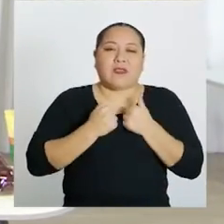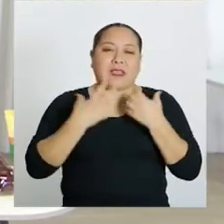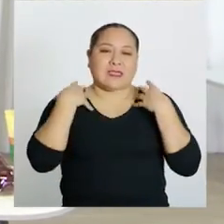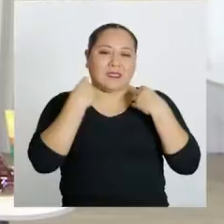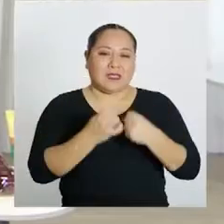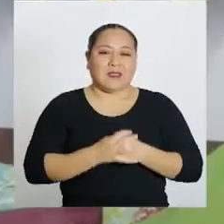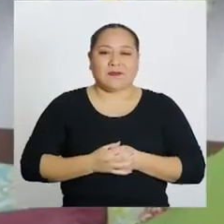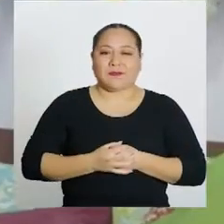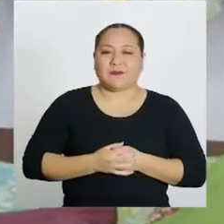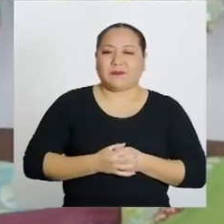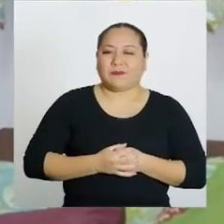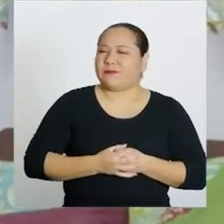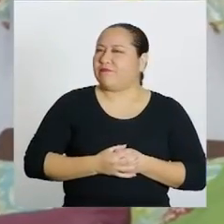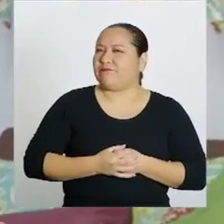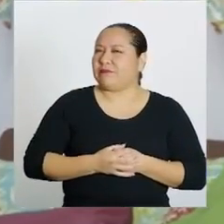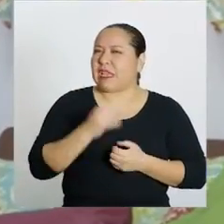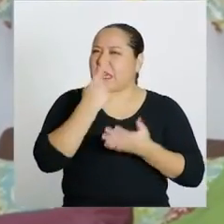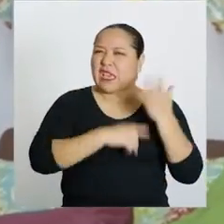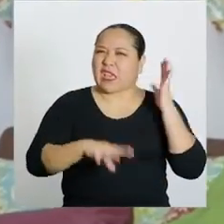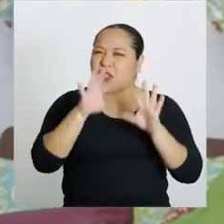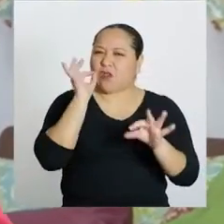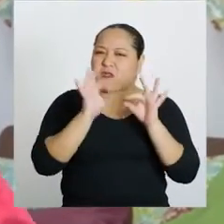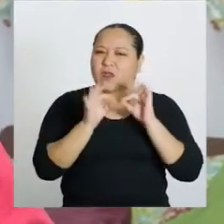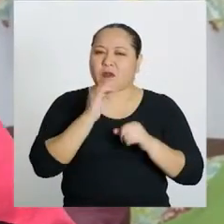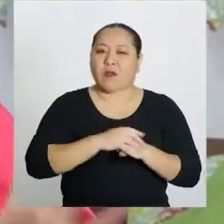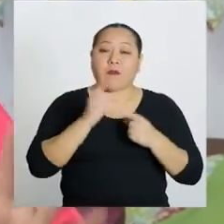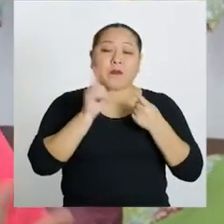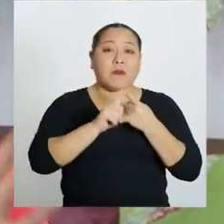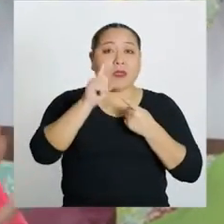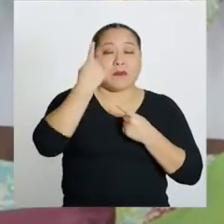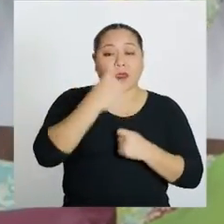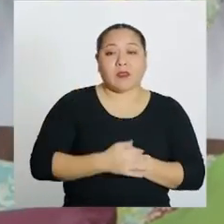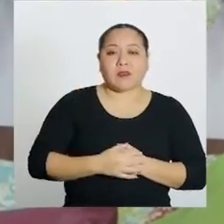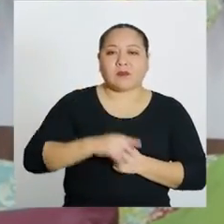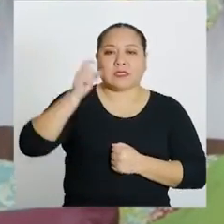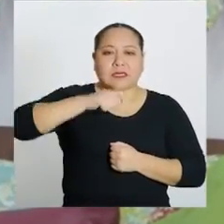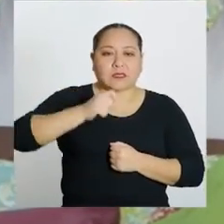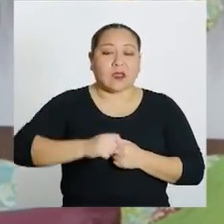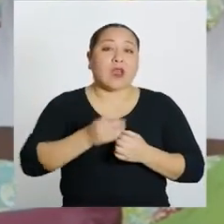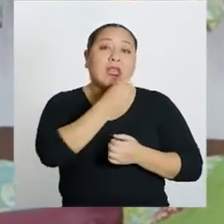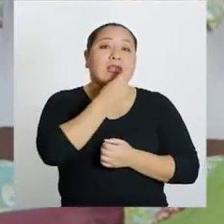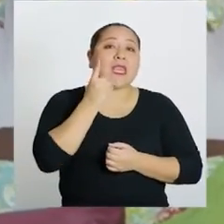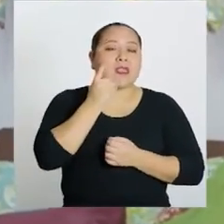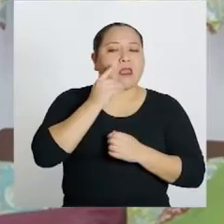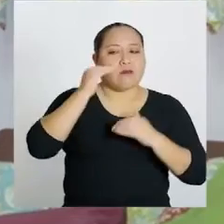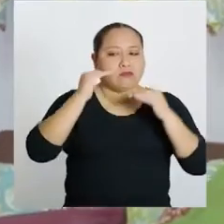saludable. ¿Qué descubrimos? Primero, que hay que mantener una dieta